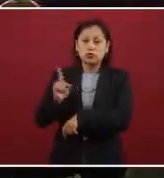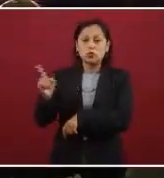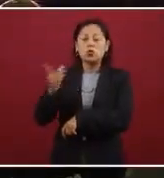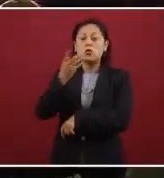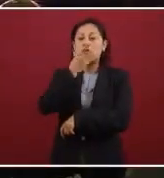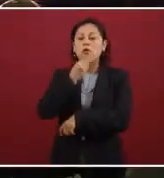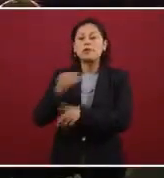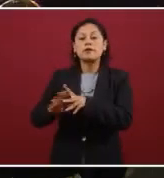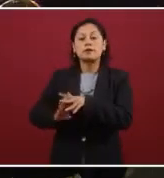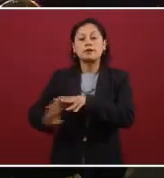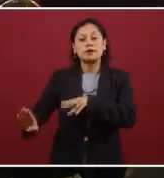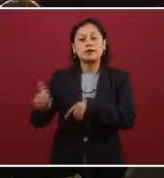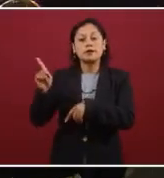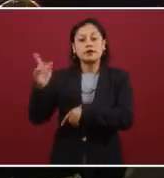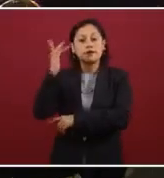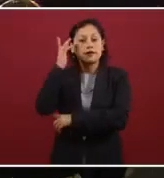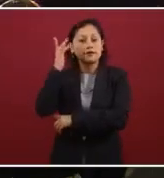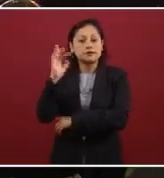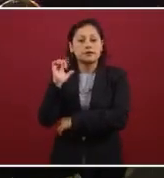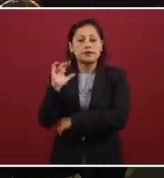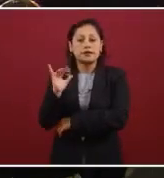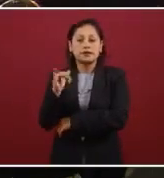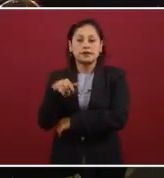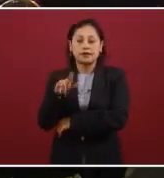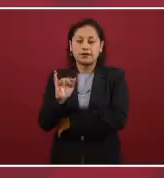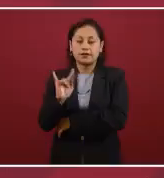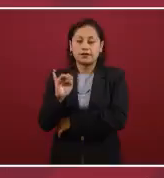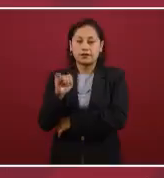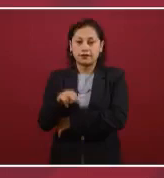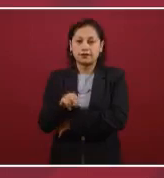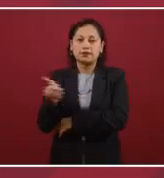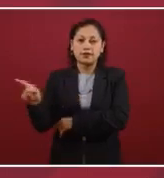en San Quintín, que